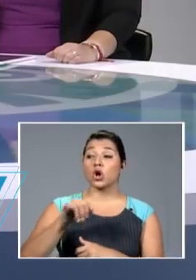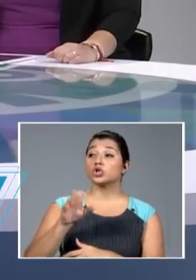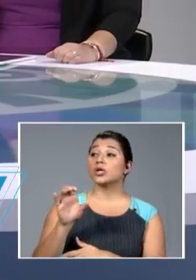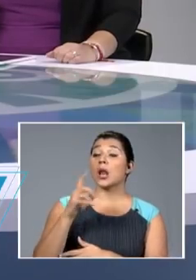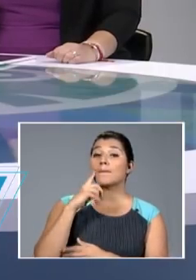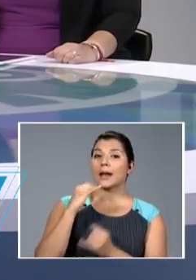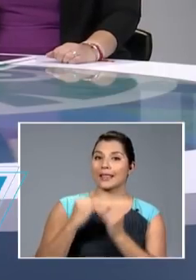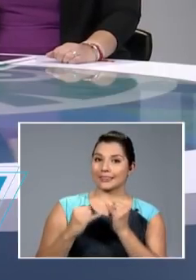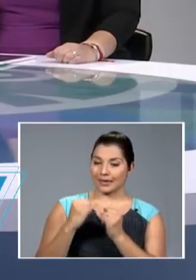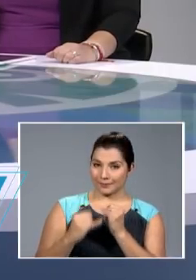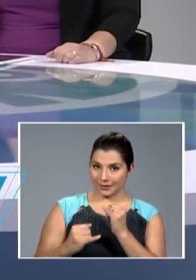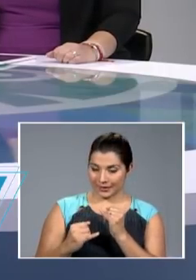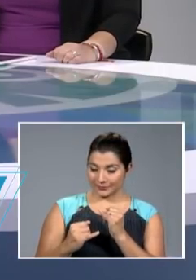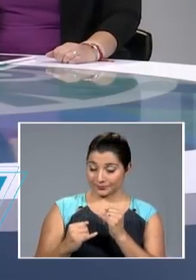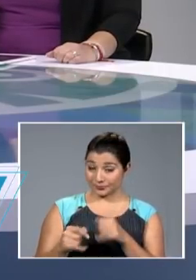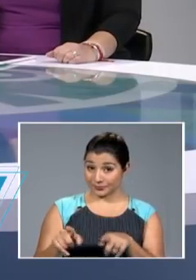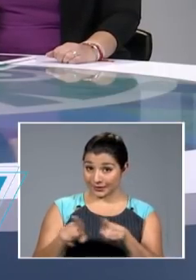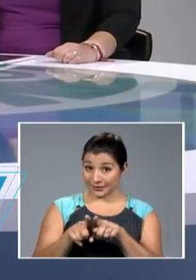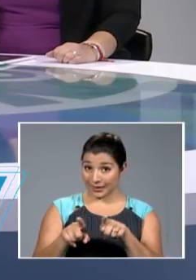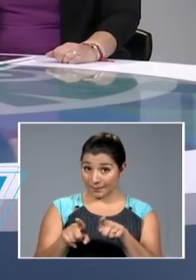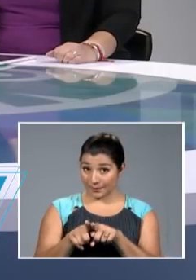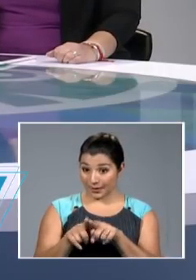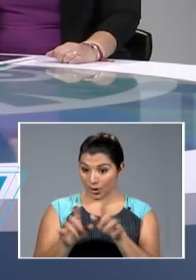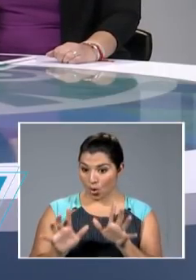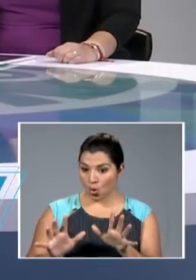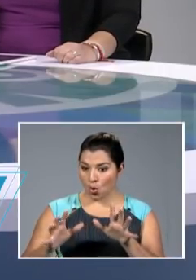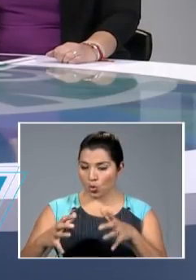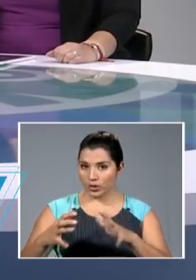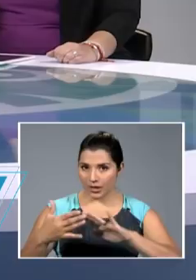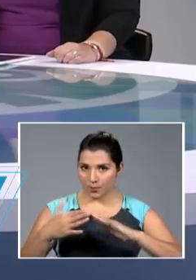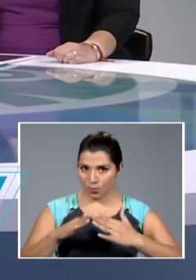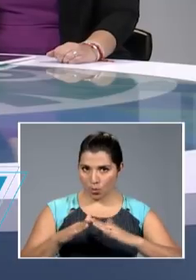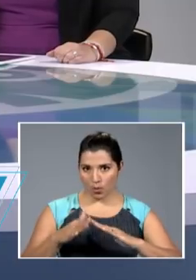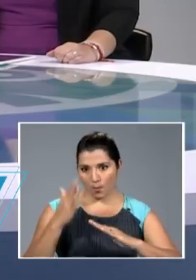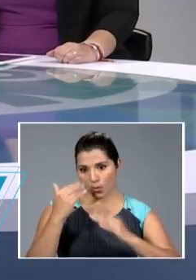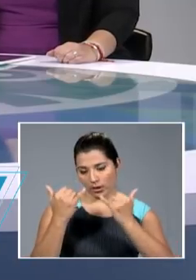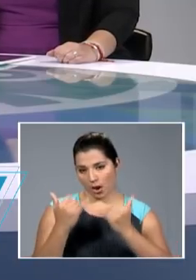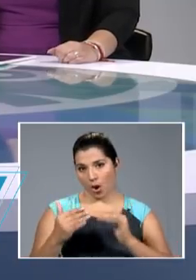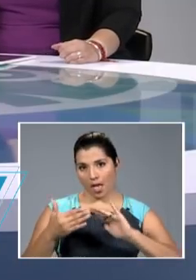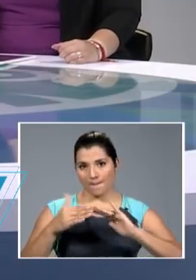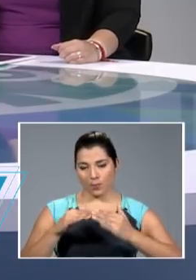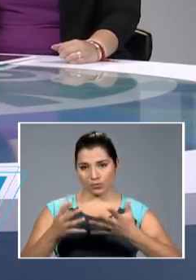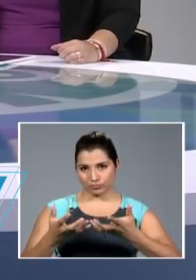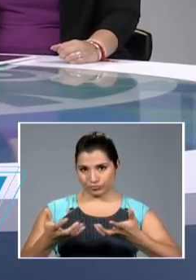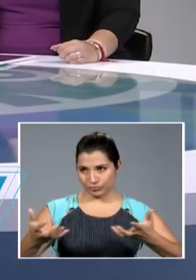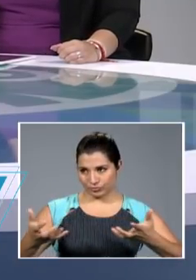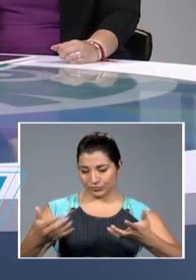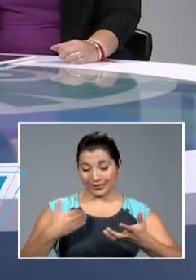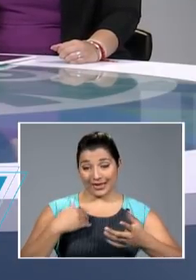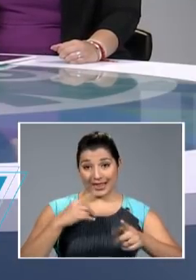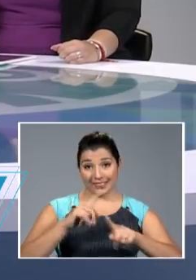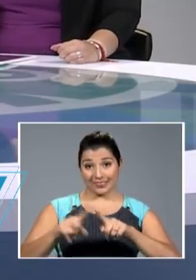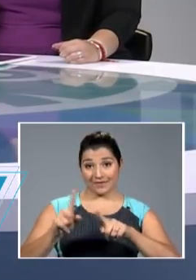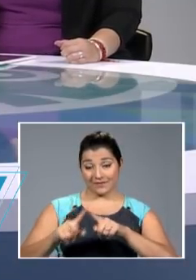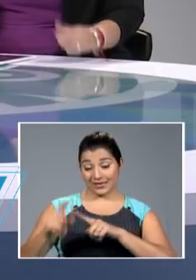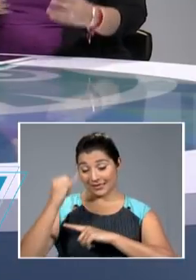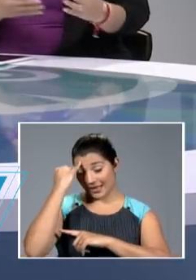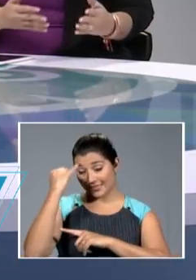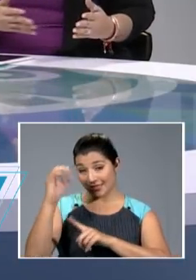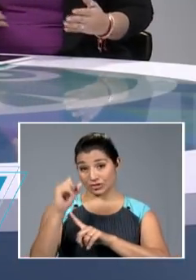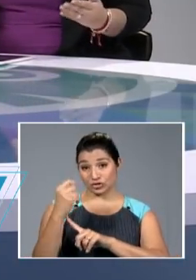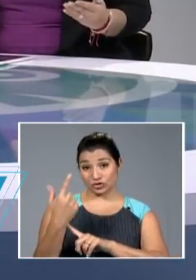finalizar, aparte de esto, también unir a una población completamente dividida en ideologías sociales